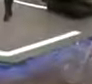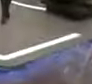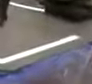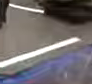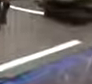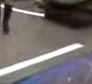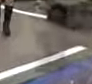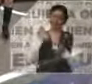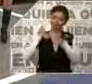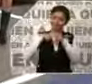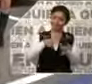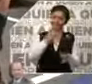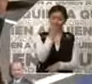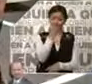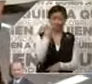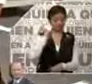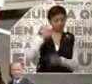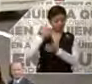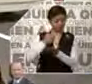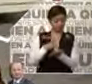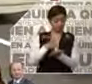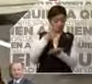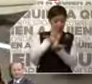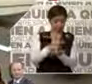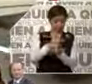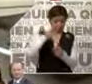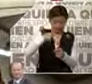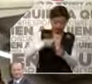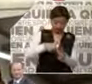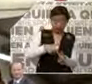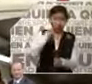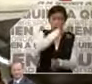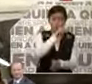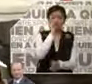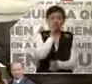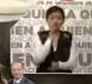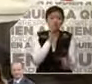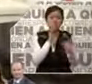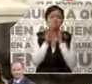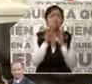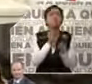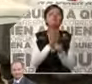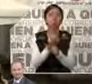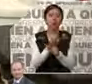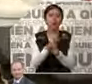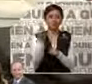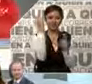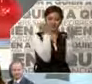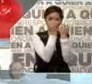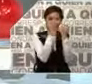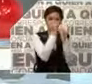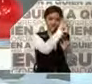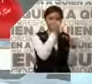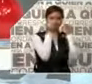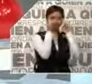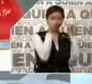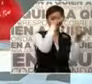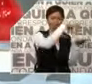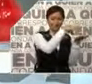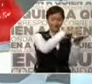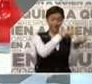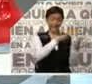Gracias por continuar con nosotros. Seguimos en A Quien Corresponda y usted sabe que una de las vías de comunicación con nosotros es casetas de atención, unos módulos que se